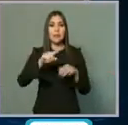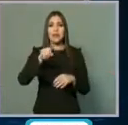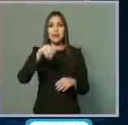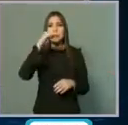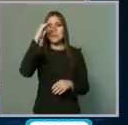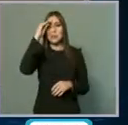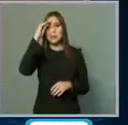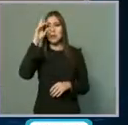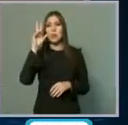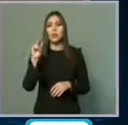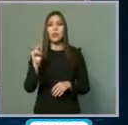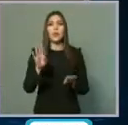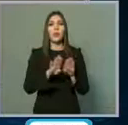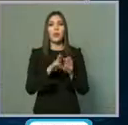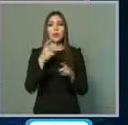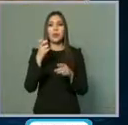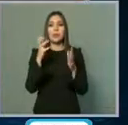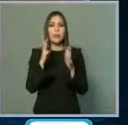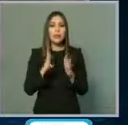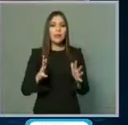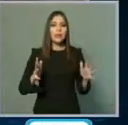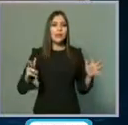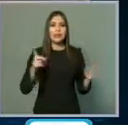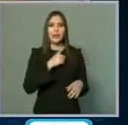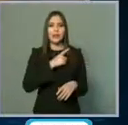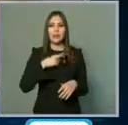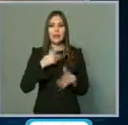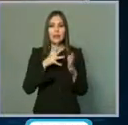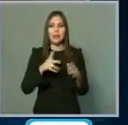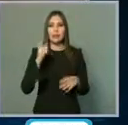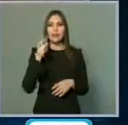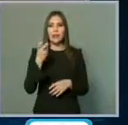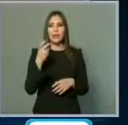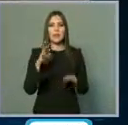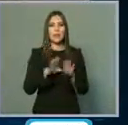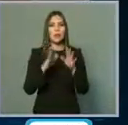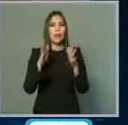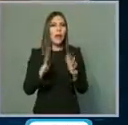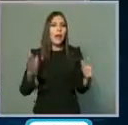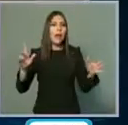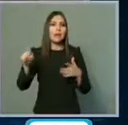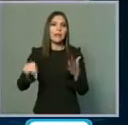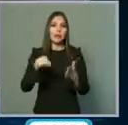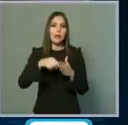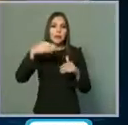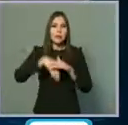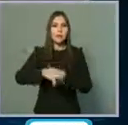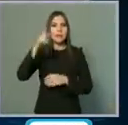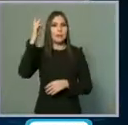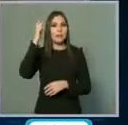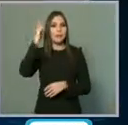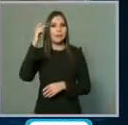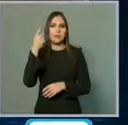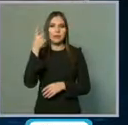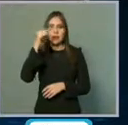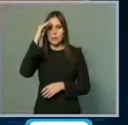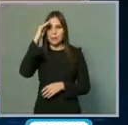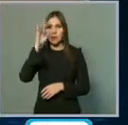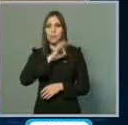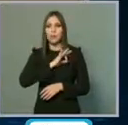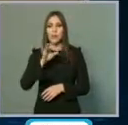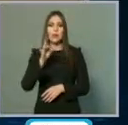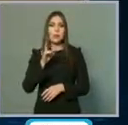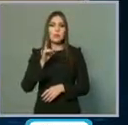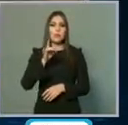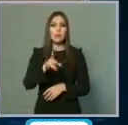piensas en ese... Espectacularidad, ¿no? Exactamente, o sea, es un foro enorme y te puede comer el escenario